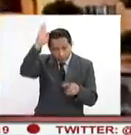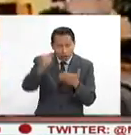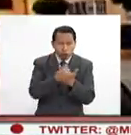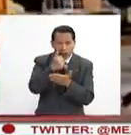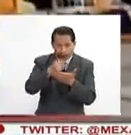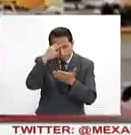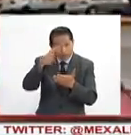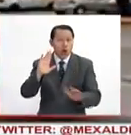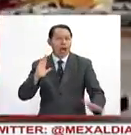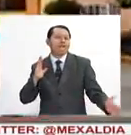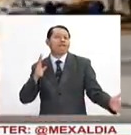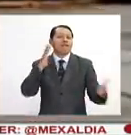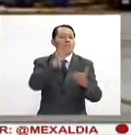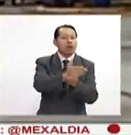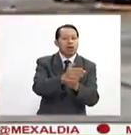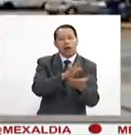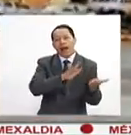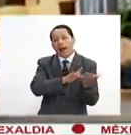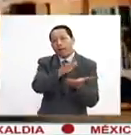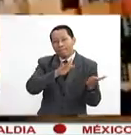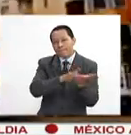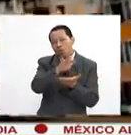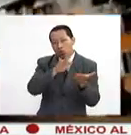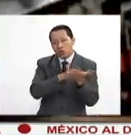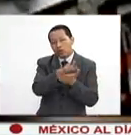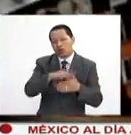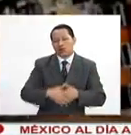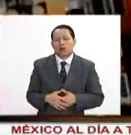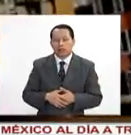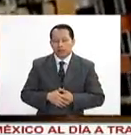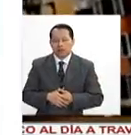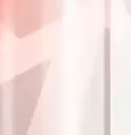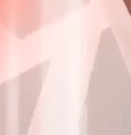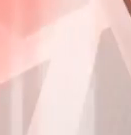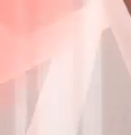llegado al lugar ya para apoyar en el combate a este incendio.